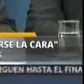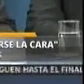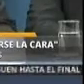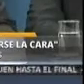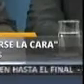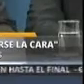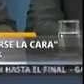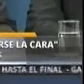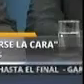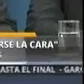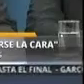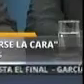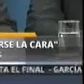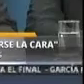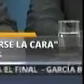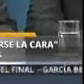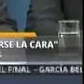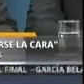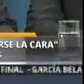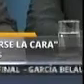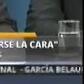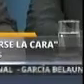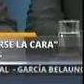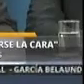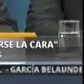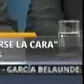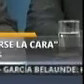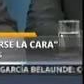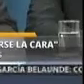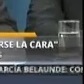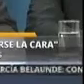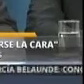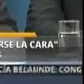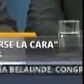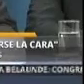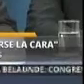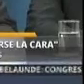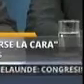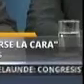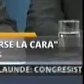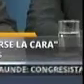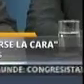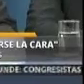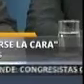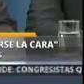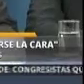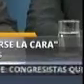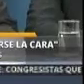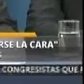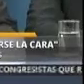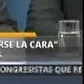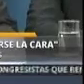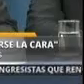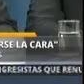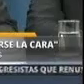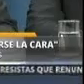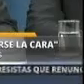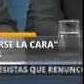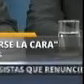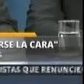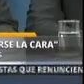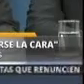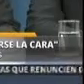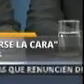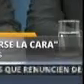Queremos, desde esa perspectiva, deslindar cualquier interpretación relacionada a una supuesta interferencia que